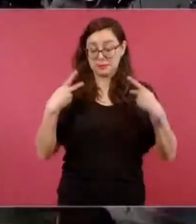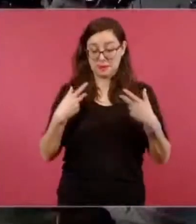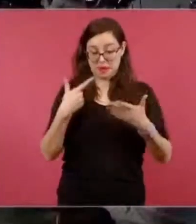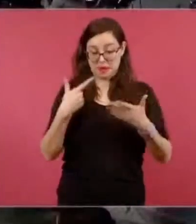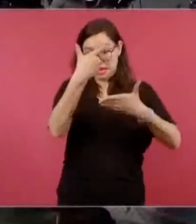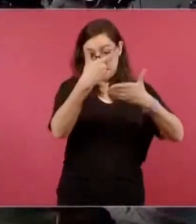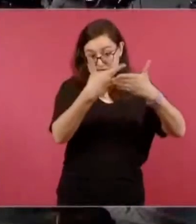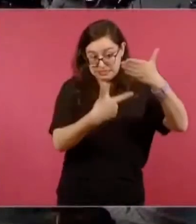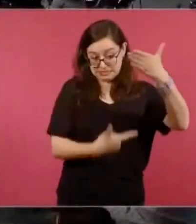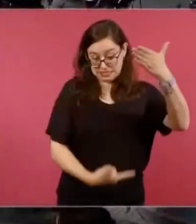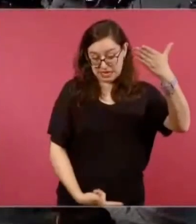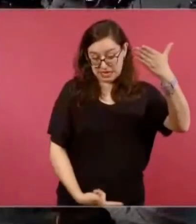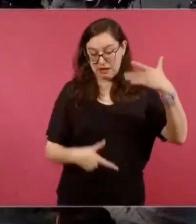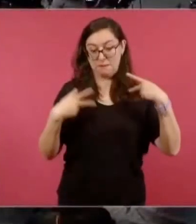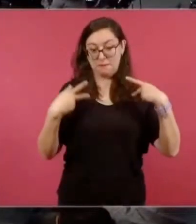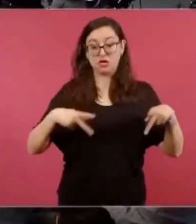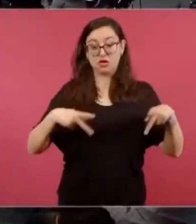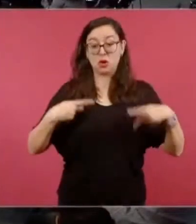más ricos del mundo,